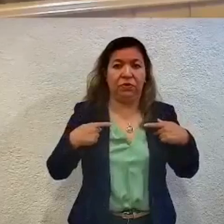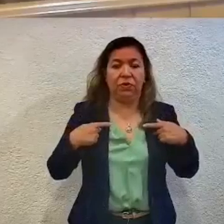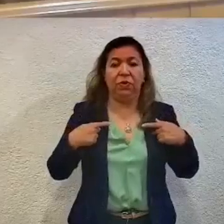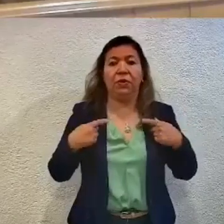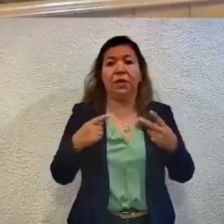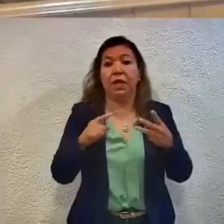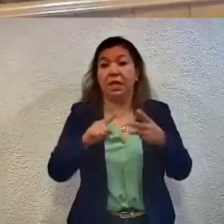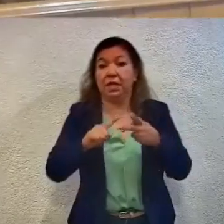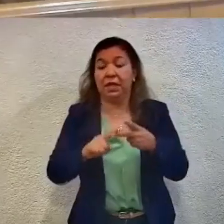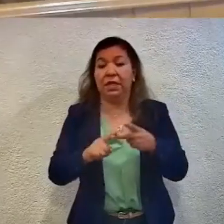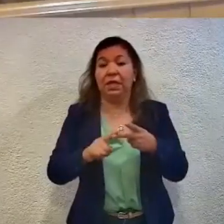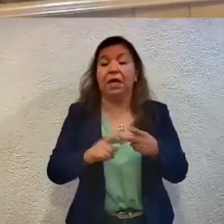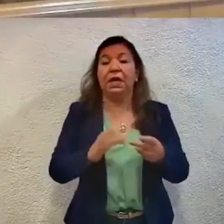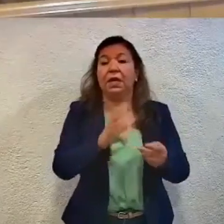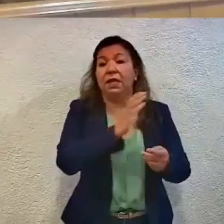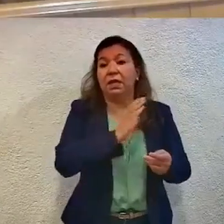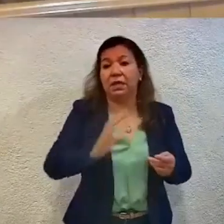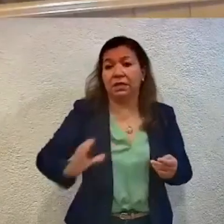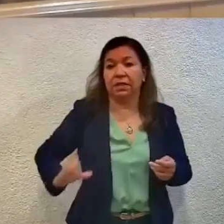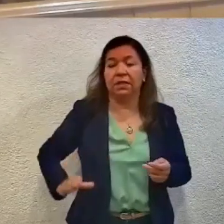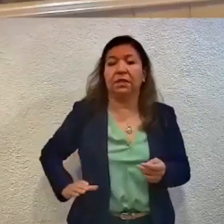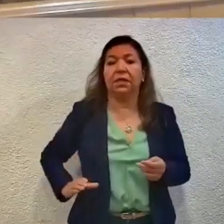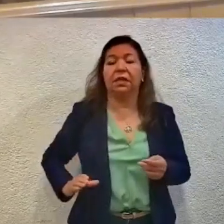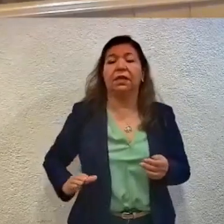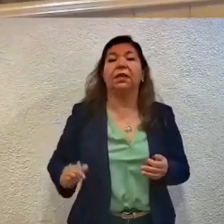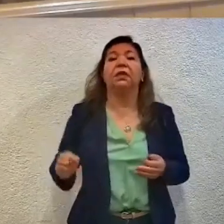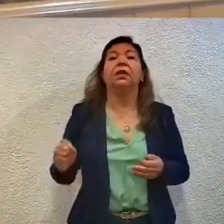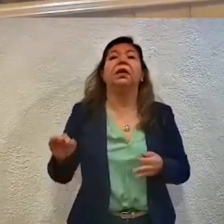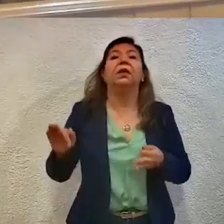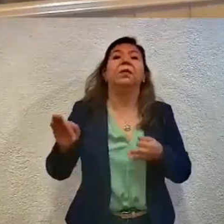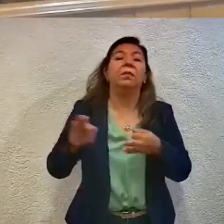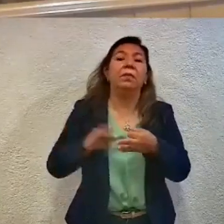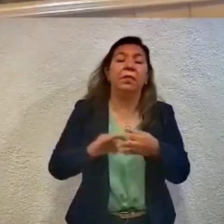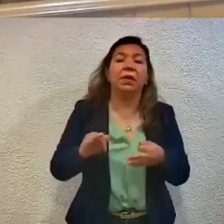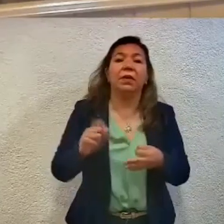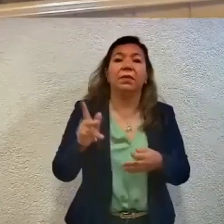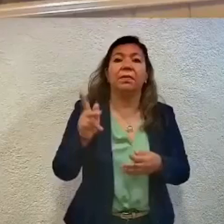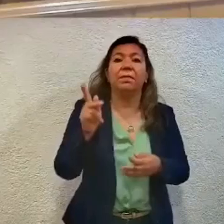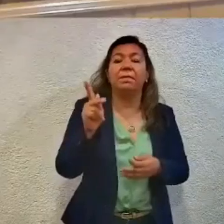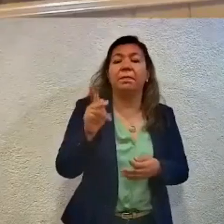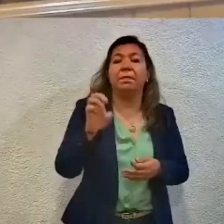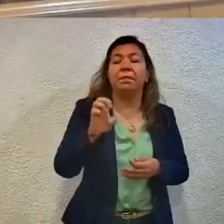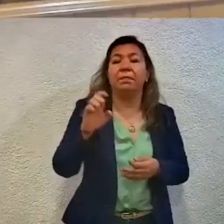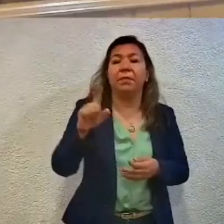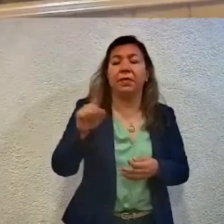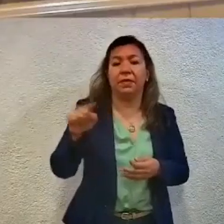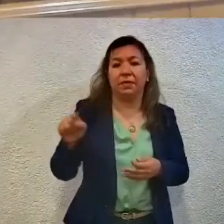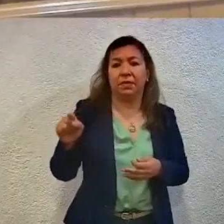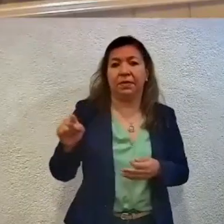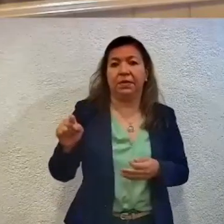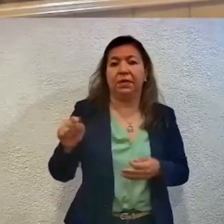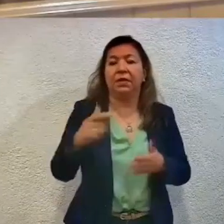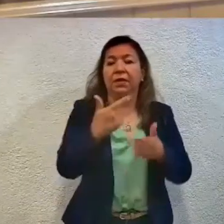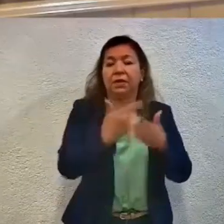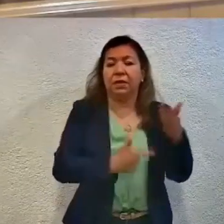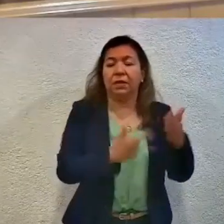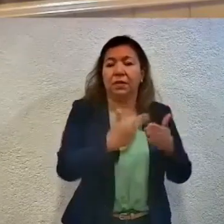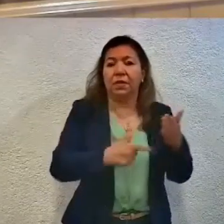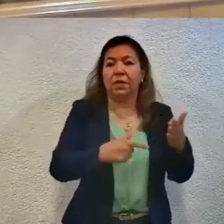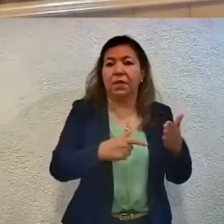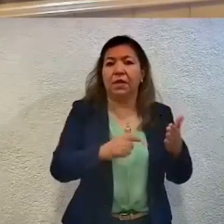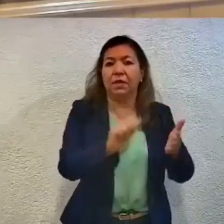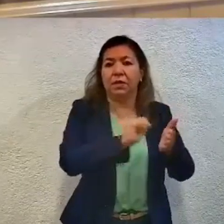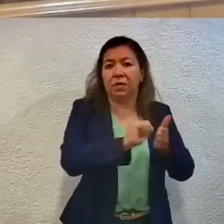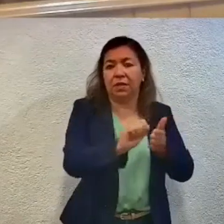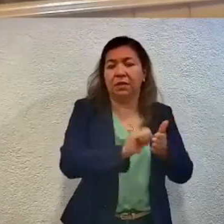la persona que quedó en sustitución de él, la candidata propietaria de la cuarta fórmula del PES, fue registrada bajo la misma acción